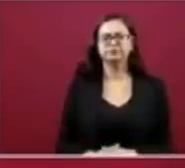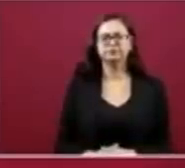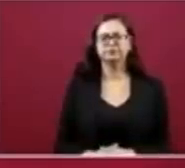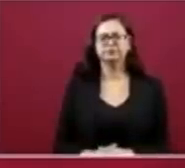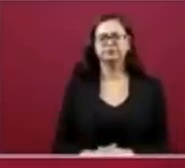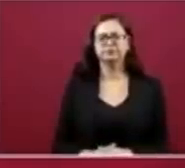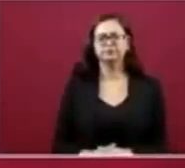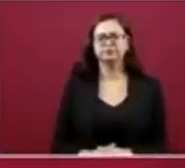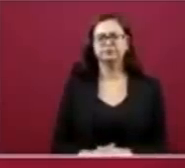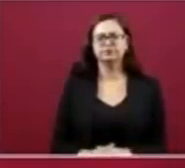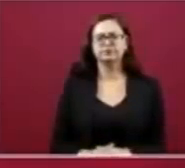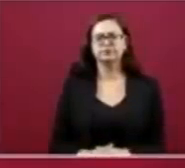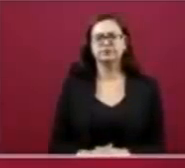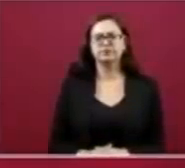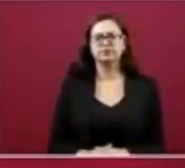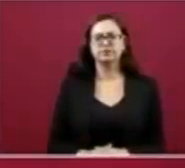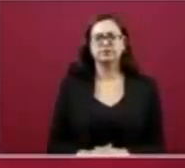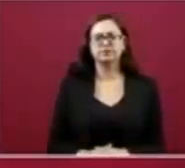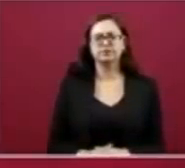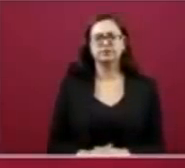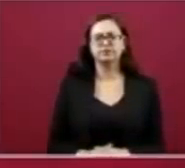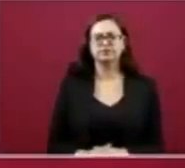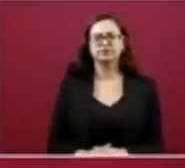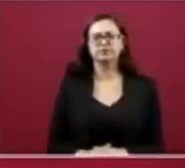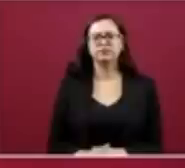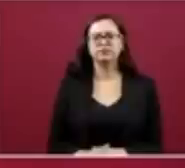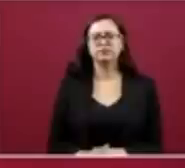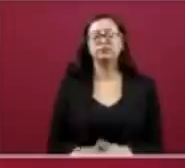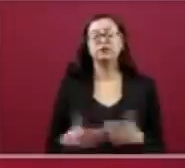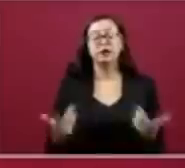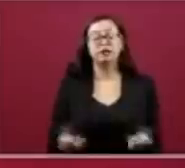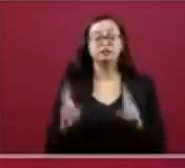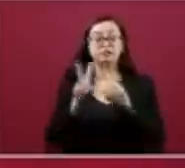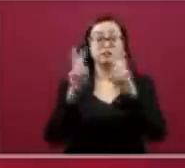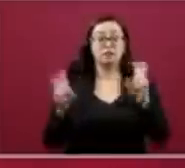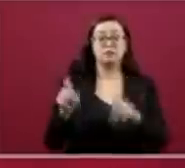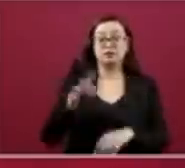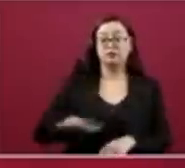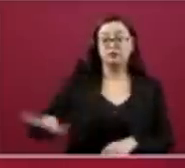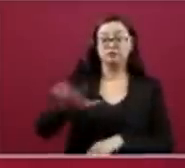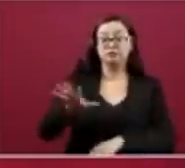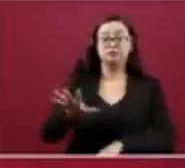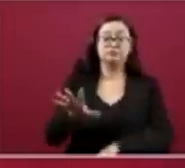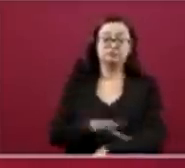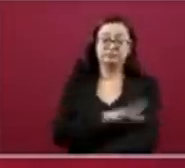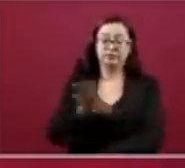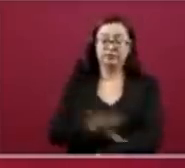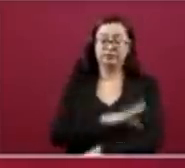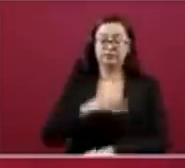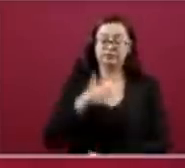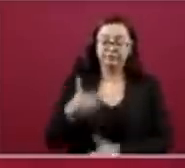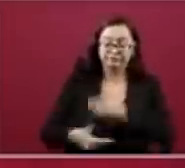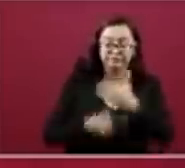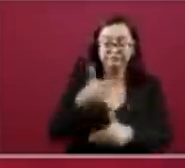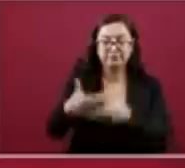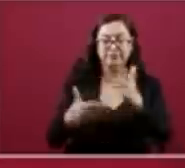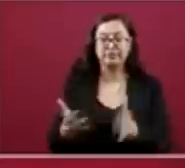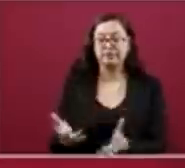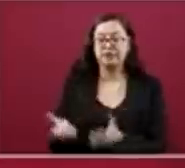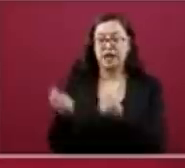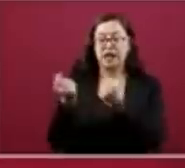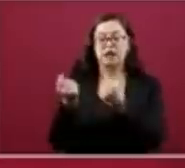cómo vamos avanzando para rescatar el sector energético, voy a hablar el